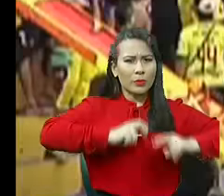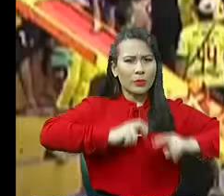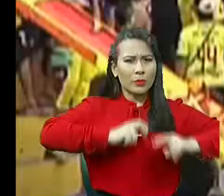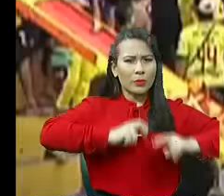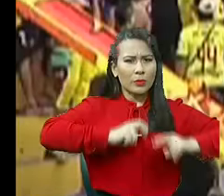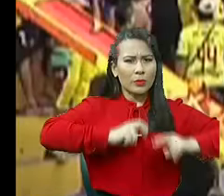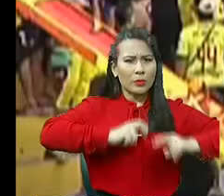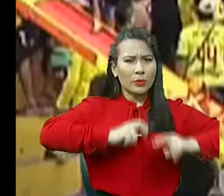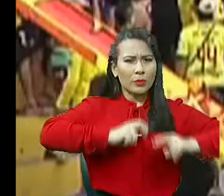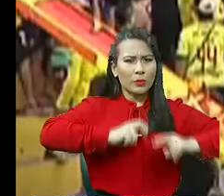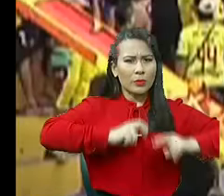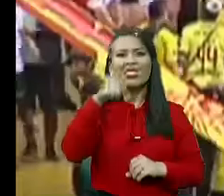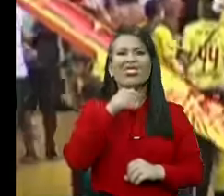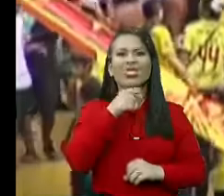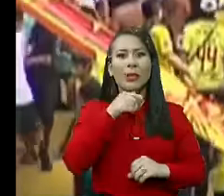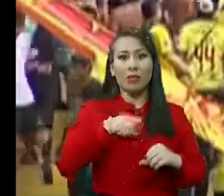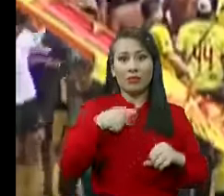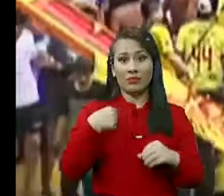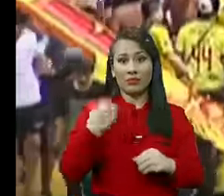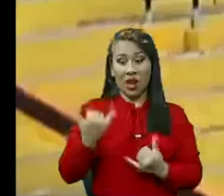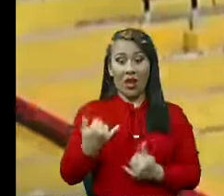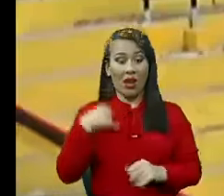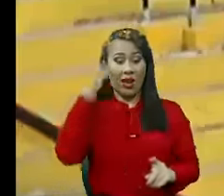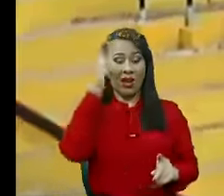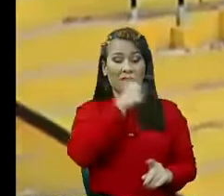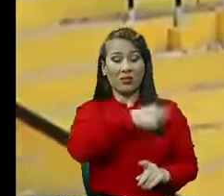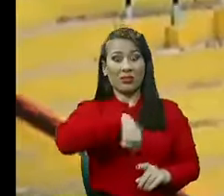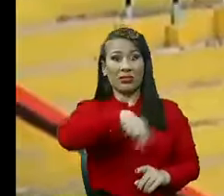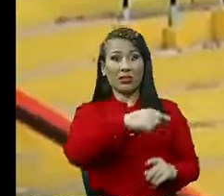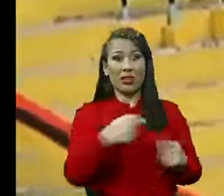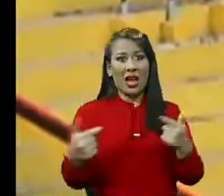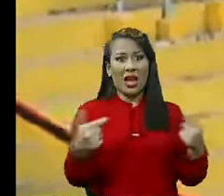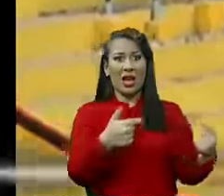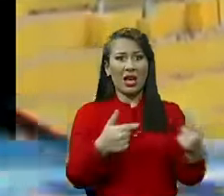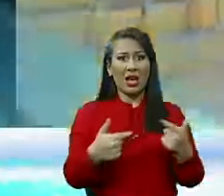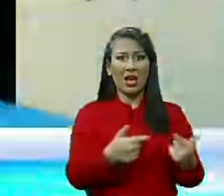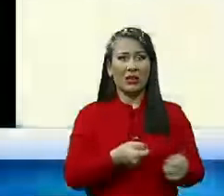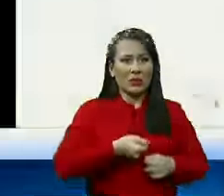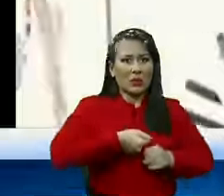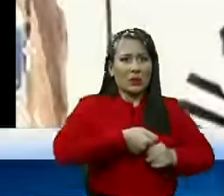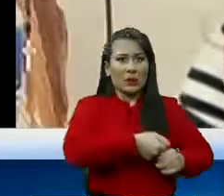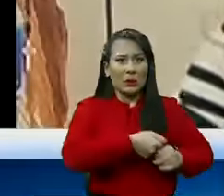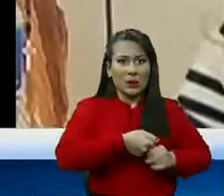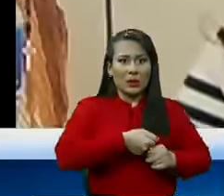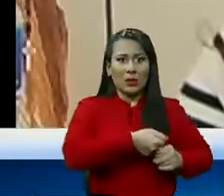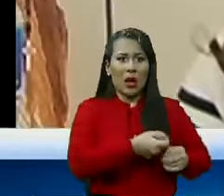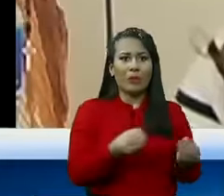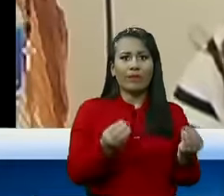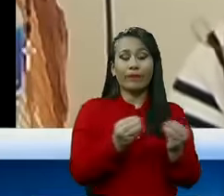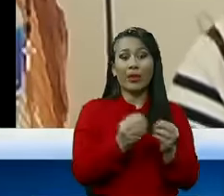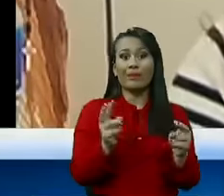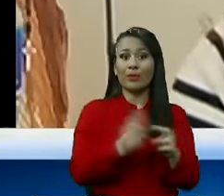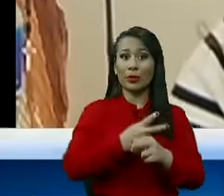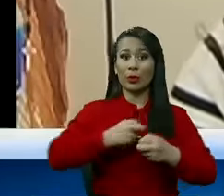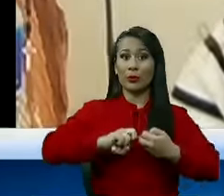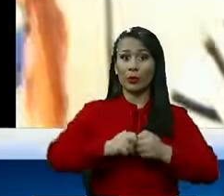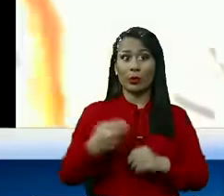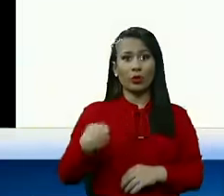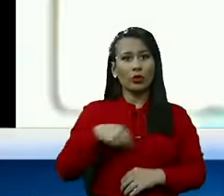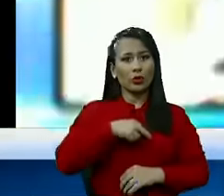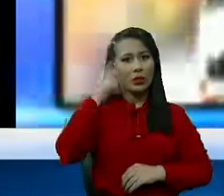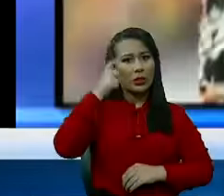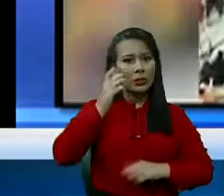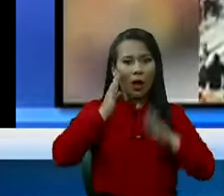presunta comisión del delito de incitación a la discordia entre ciudadanos si esto de alguna manera no le ponemos un